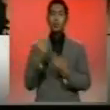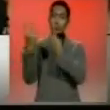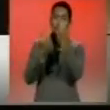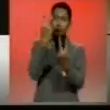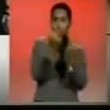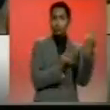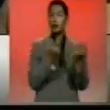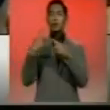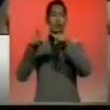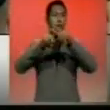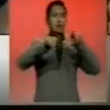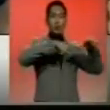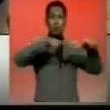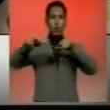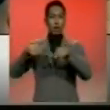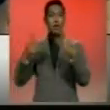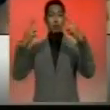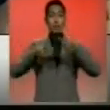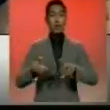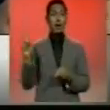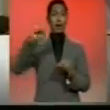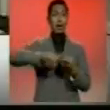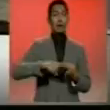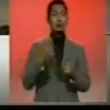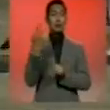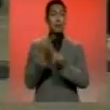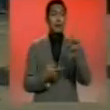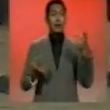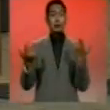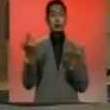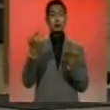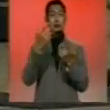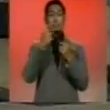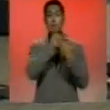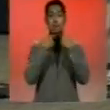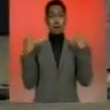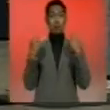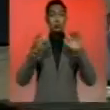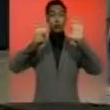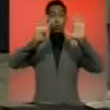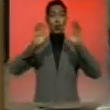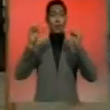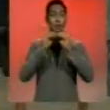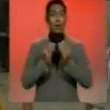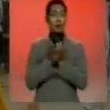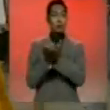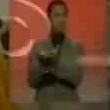varios atractivos. Se prevé que hasta el mes de marzo lleguen 9 embarcaciones al país.